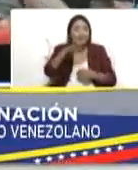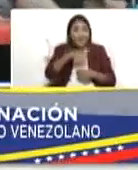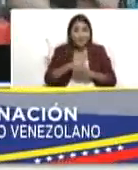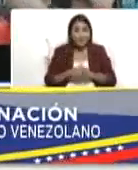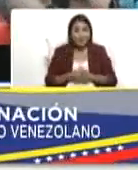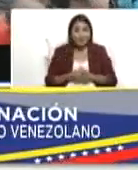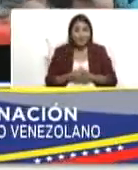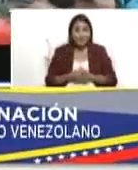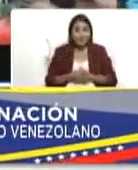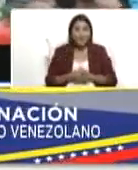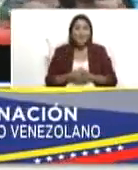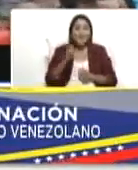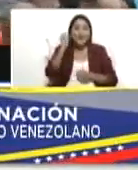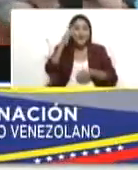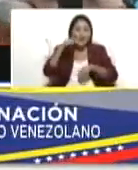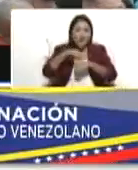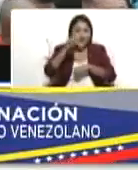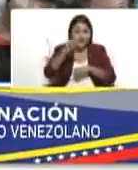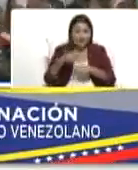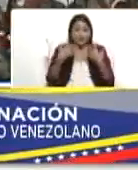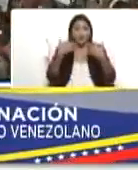La venia de esta